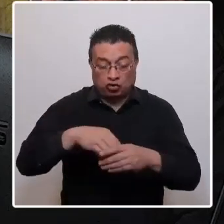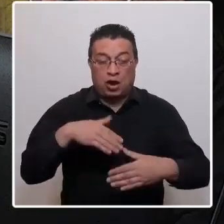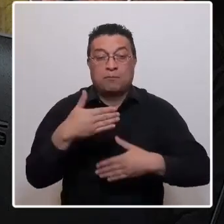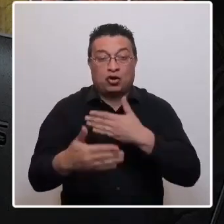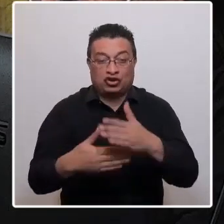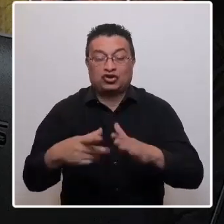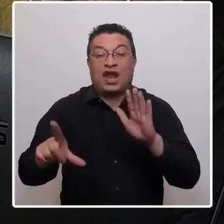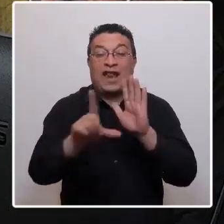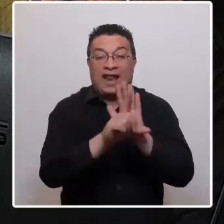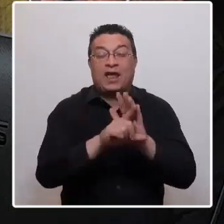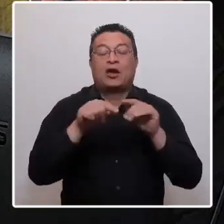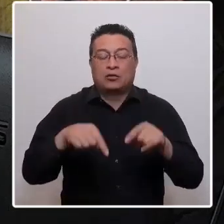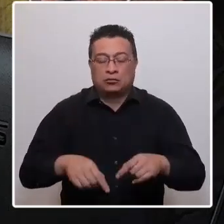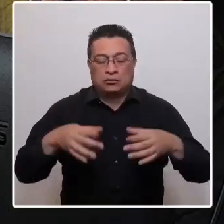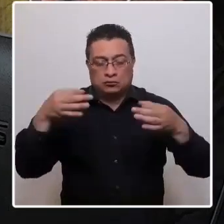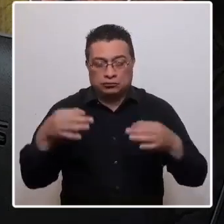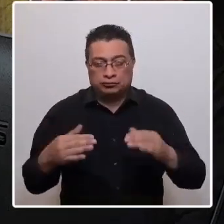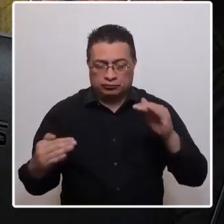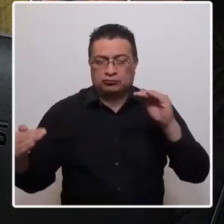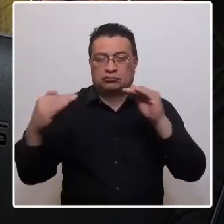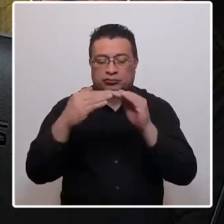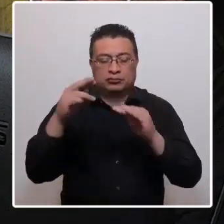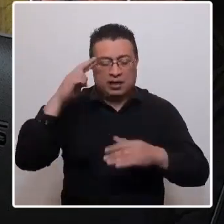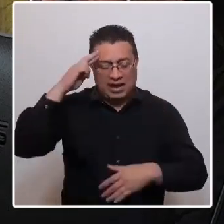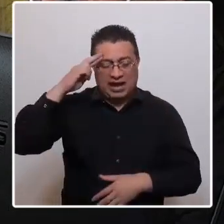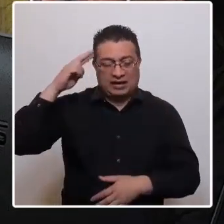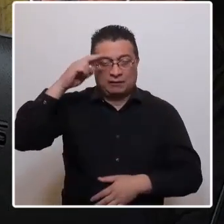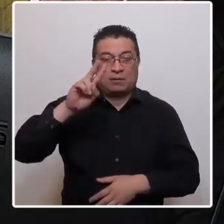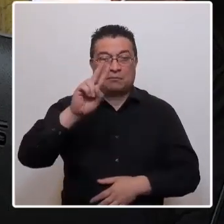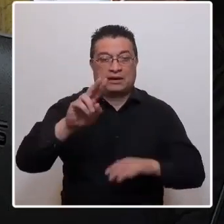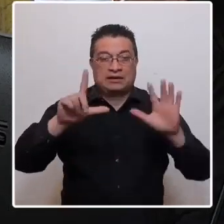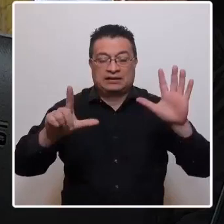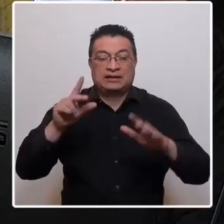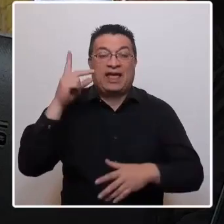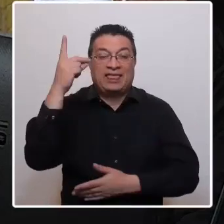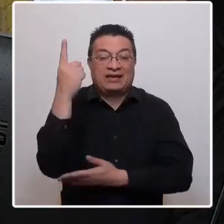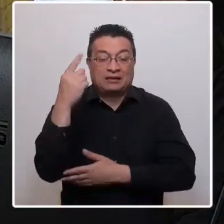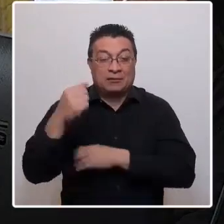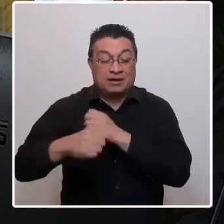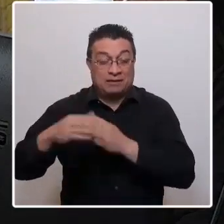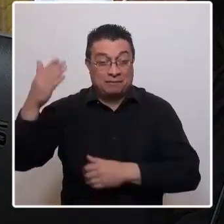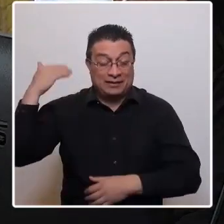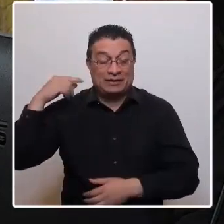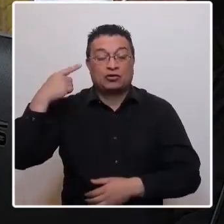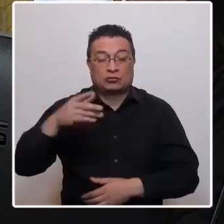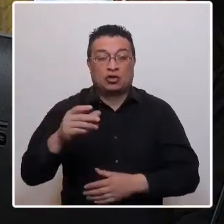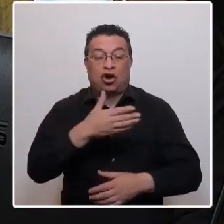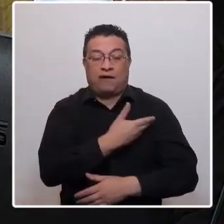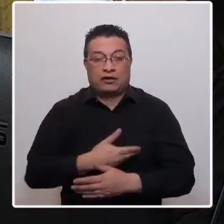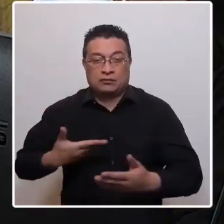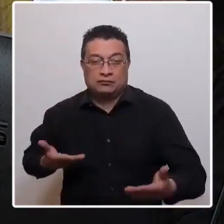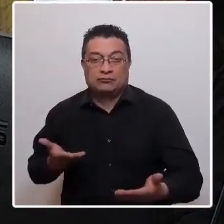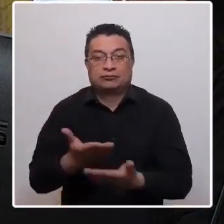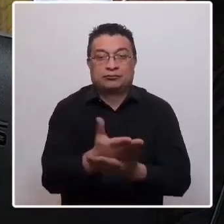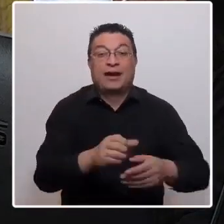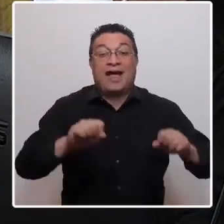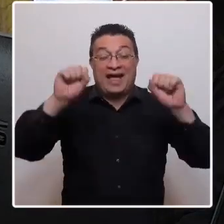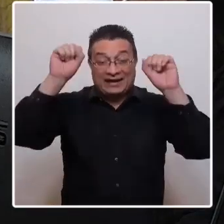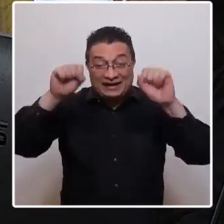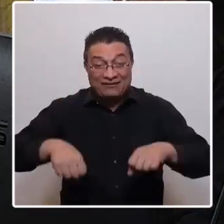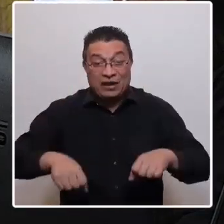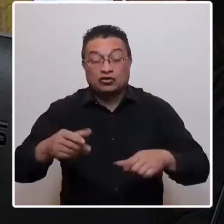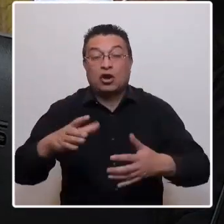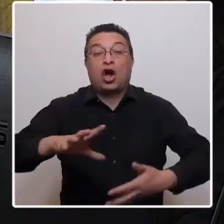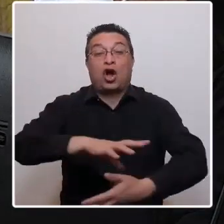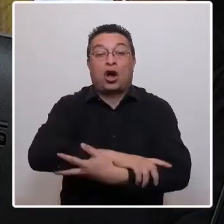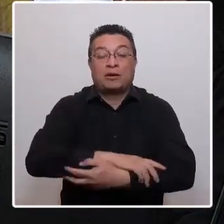a ser un momento adecuado para realizar esta reflexión. El 27 de diciembre pasado el Gobierno envió al Parlamento para su ratificación el